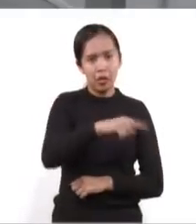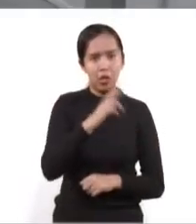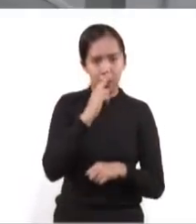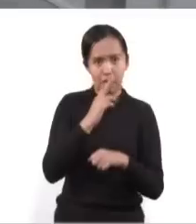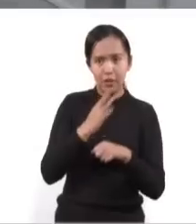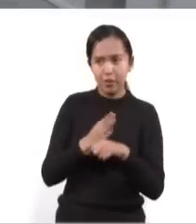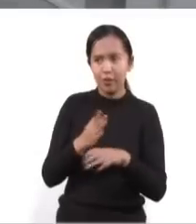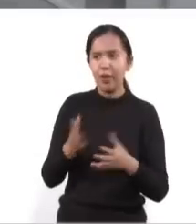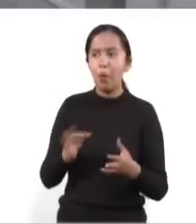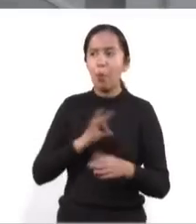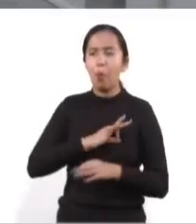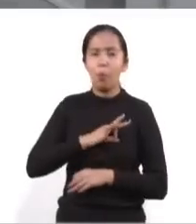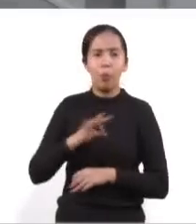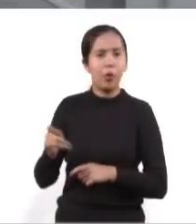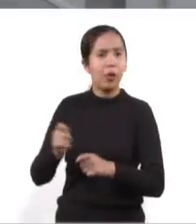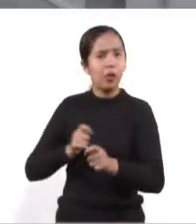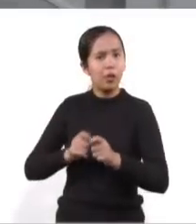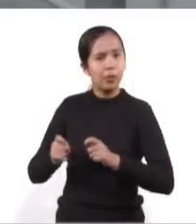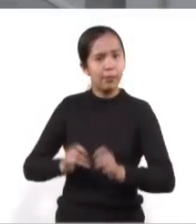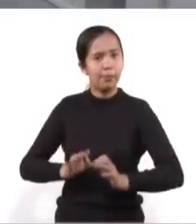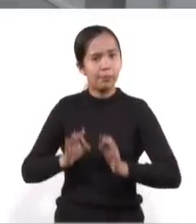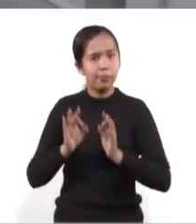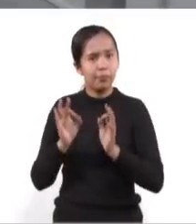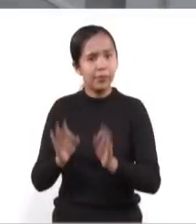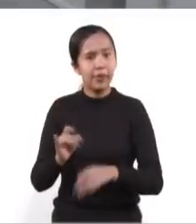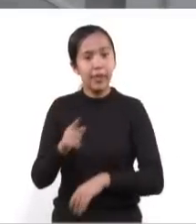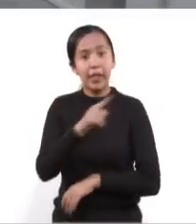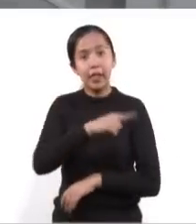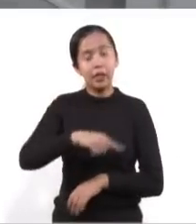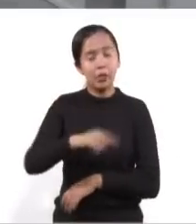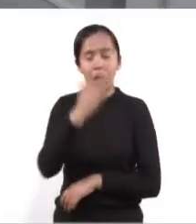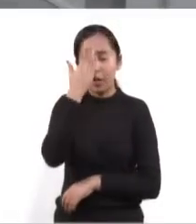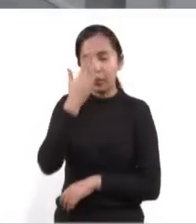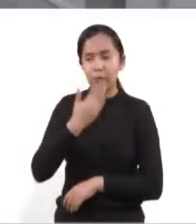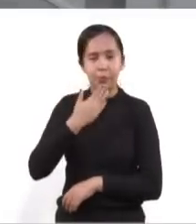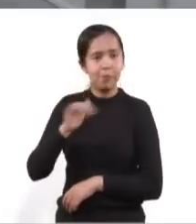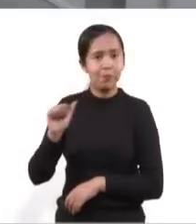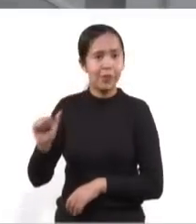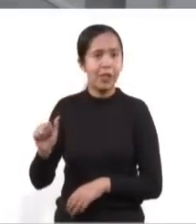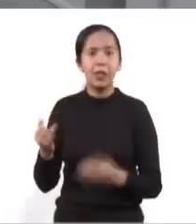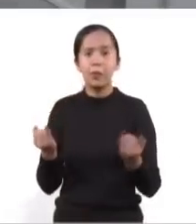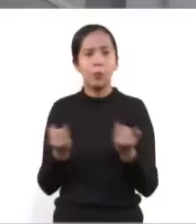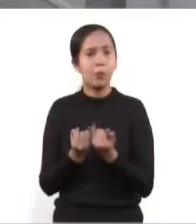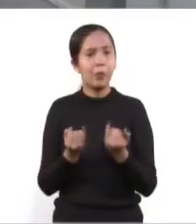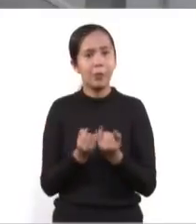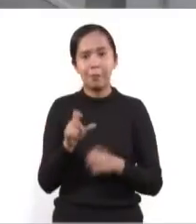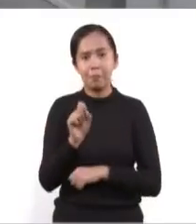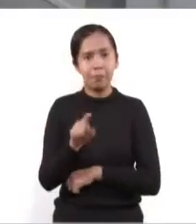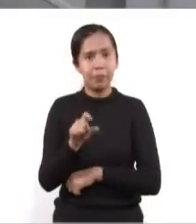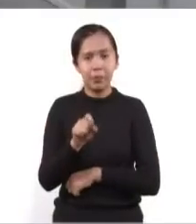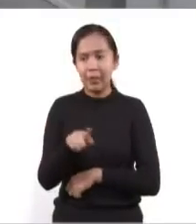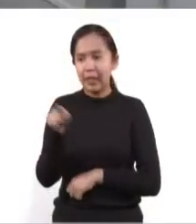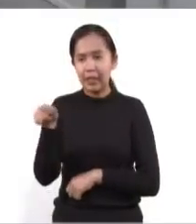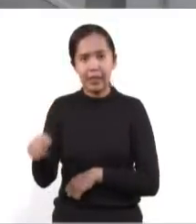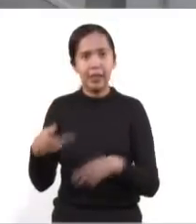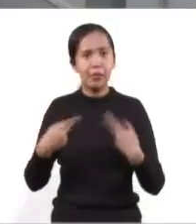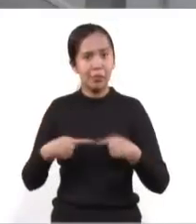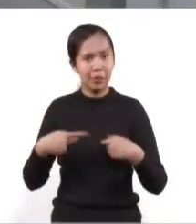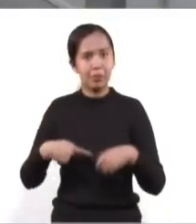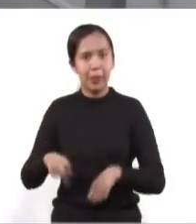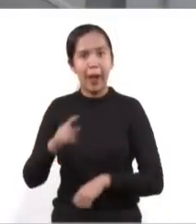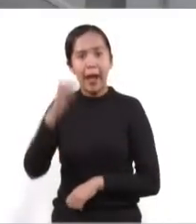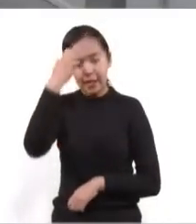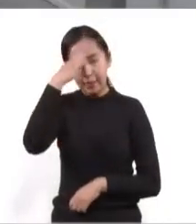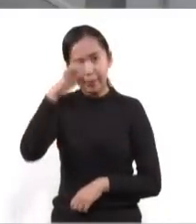SENACE. Los señores de esta subestación tendrán las mismas habilidades y capacidades que los operadores de ahorita.